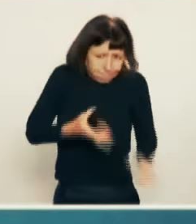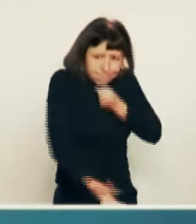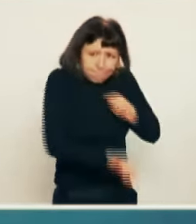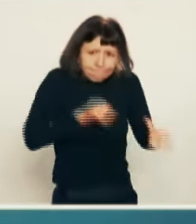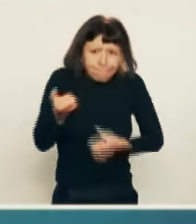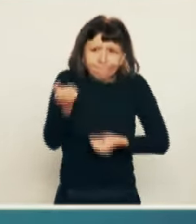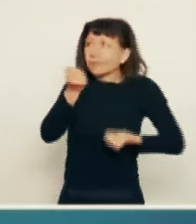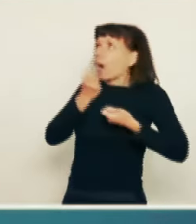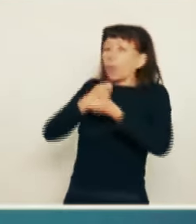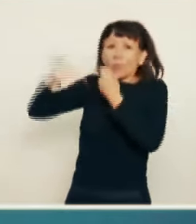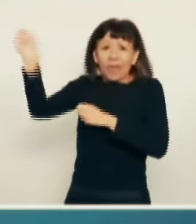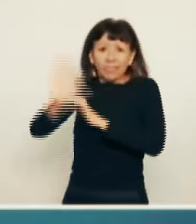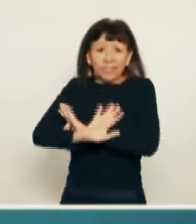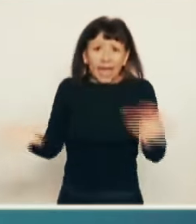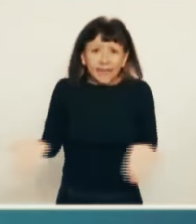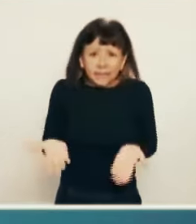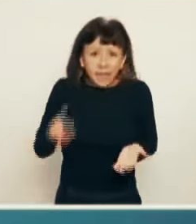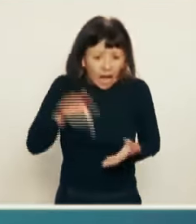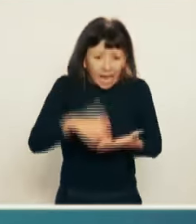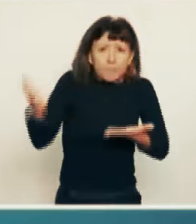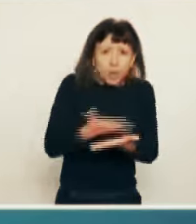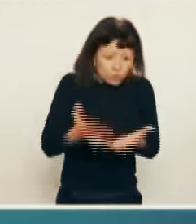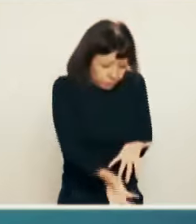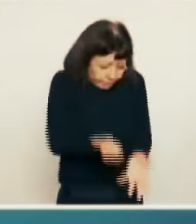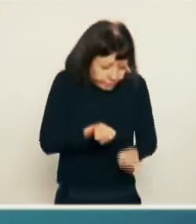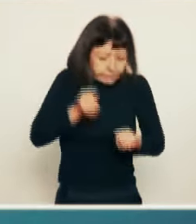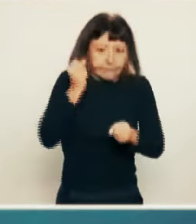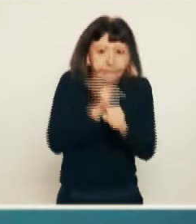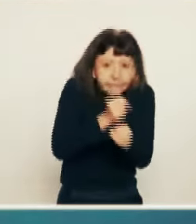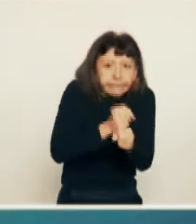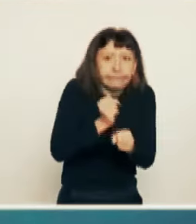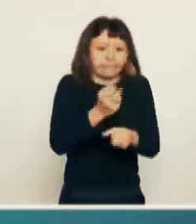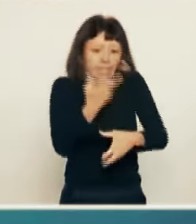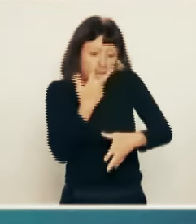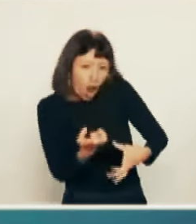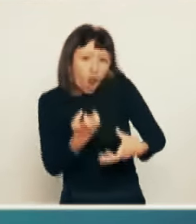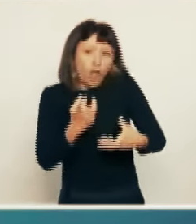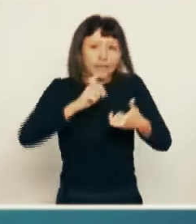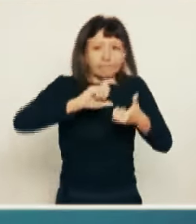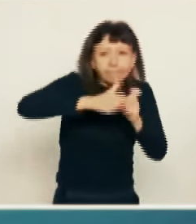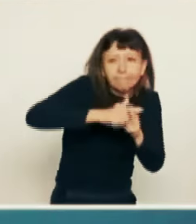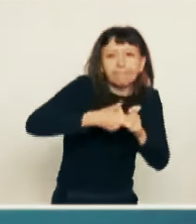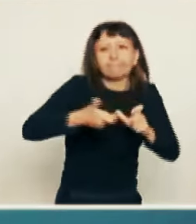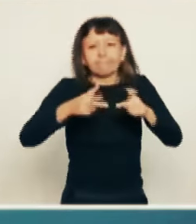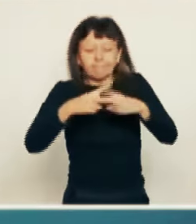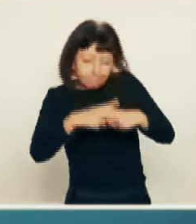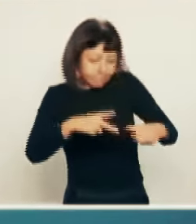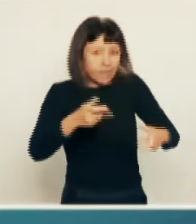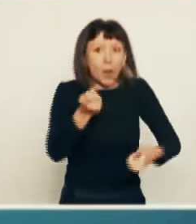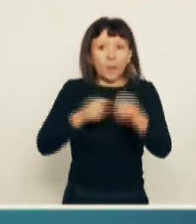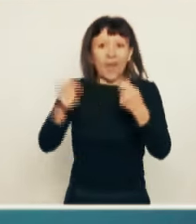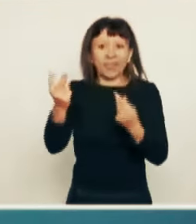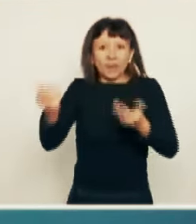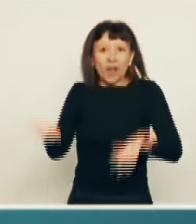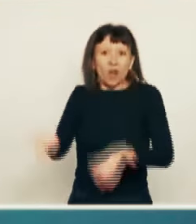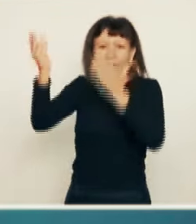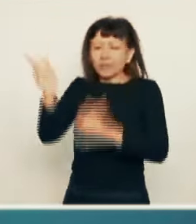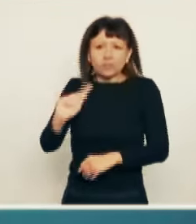valor agregado, sin tecnología, sin industrialización, o sea,